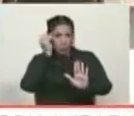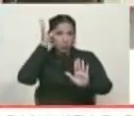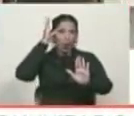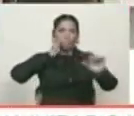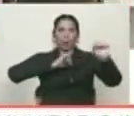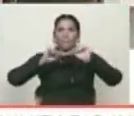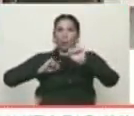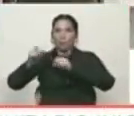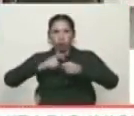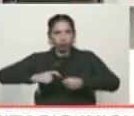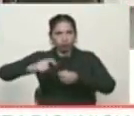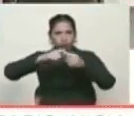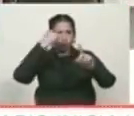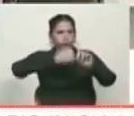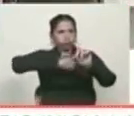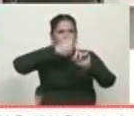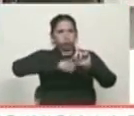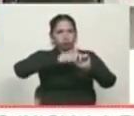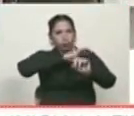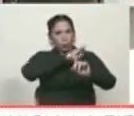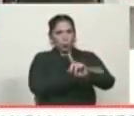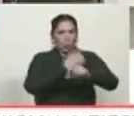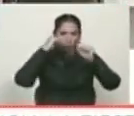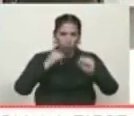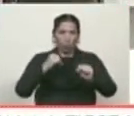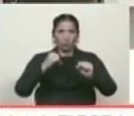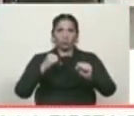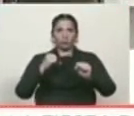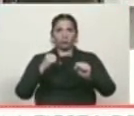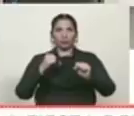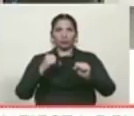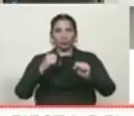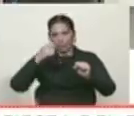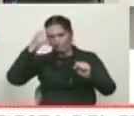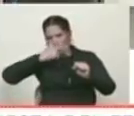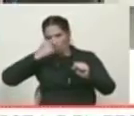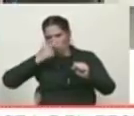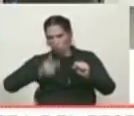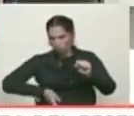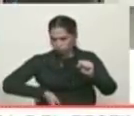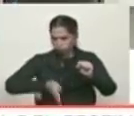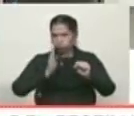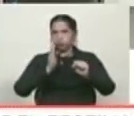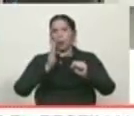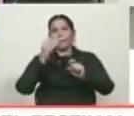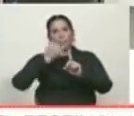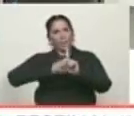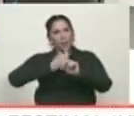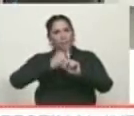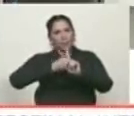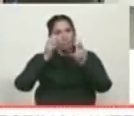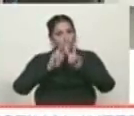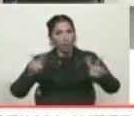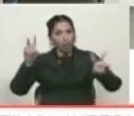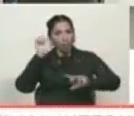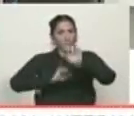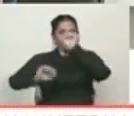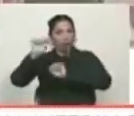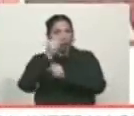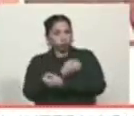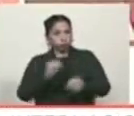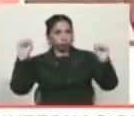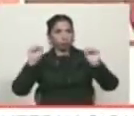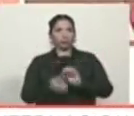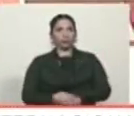movilización, de combatividad y de actitud de batalla permanente por la paz y por la defensa de la soberanía, de